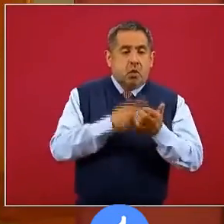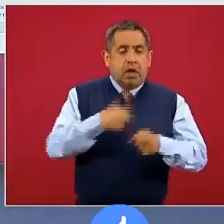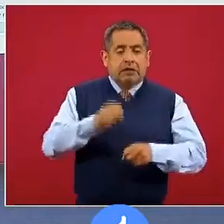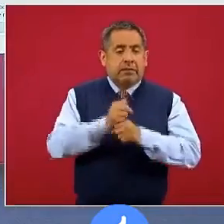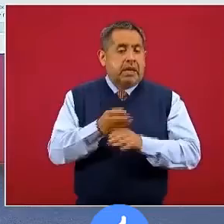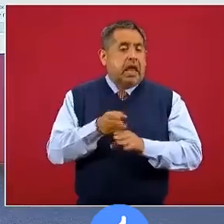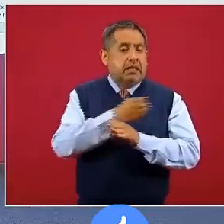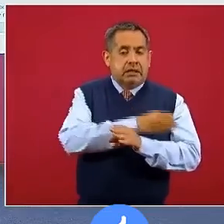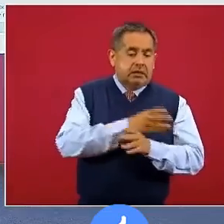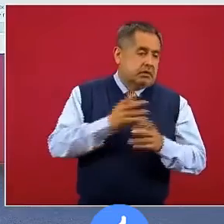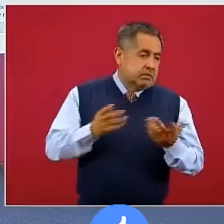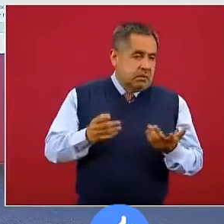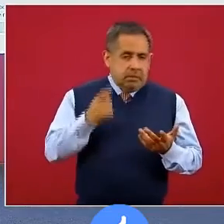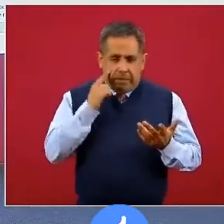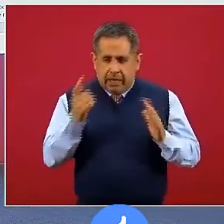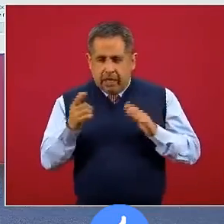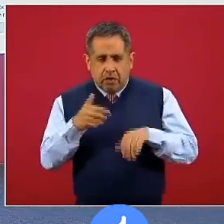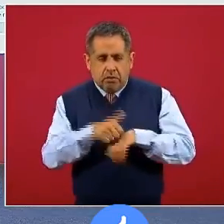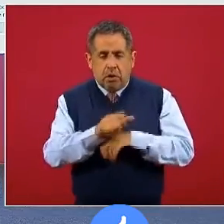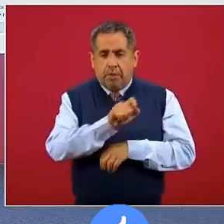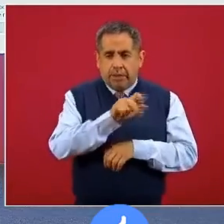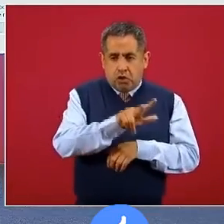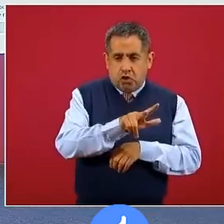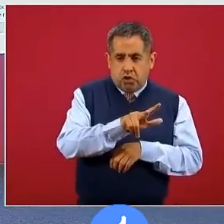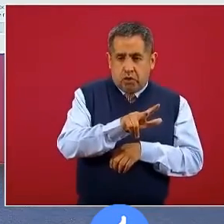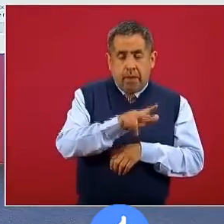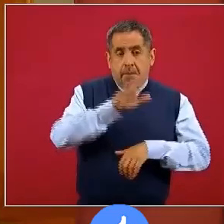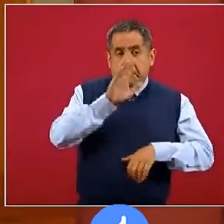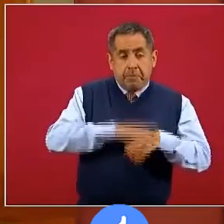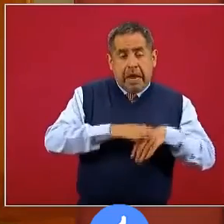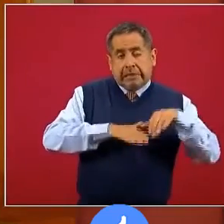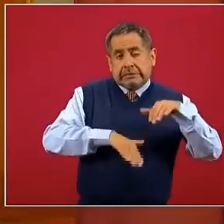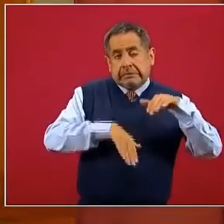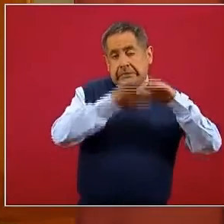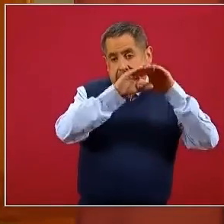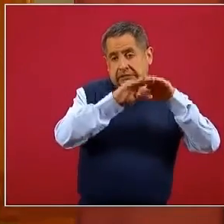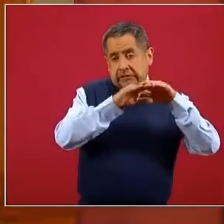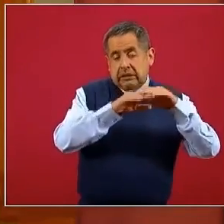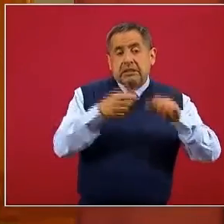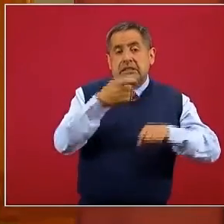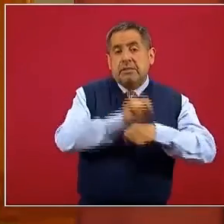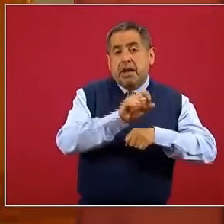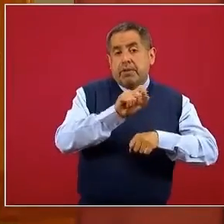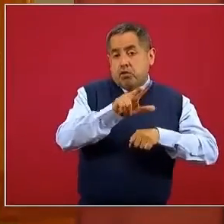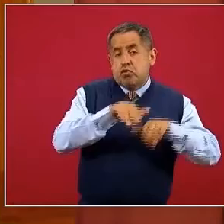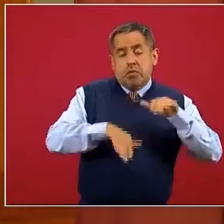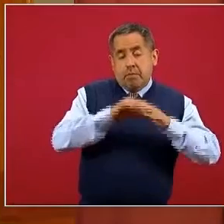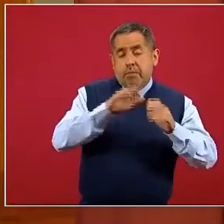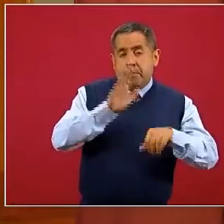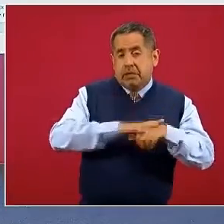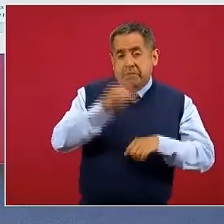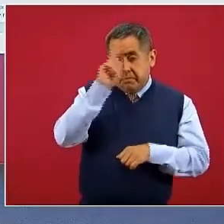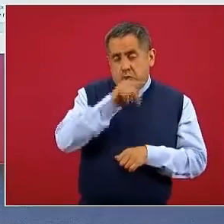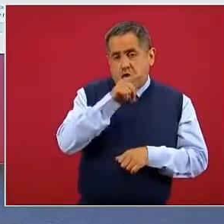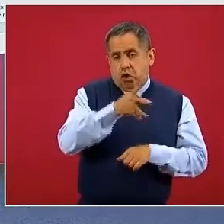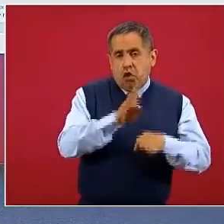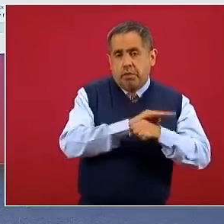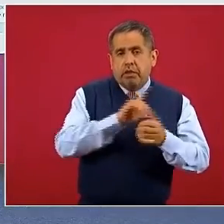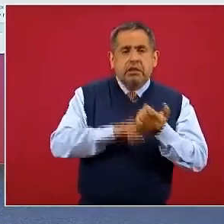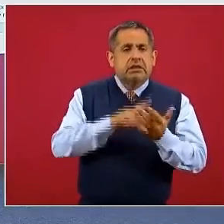semana, que para efectos de la 28 fue la semana en la que más defunciones lamentablemente ocurrieron por COVID, que